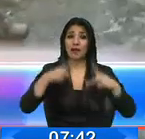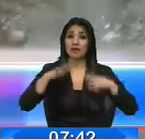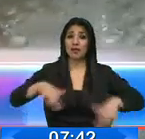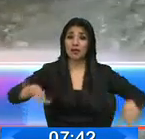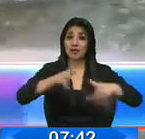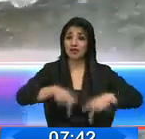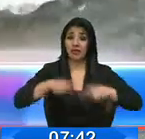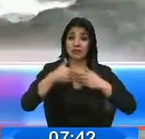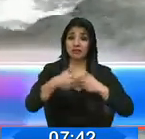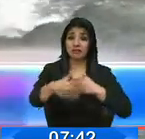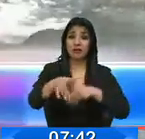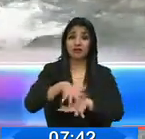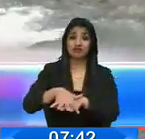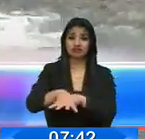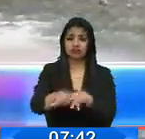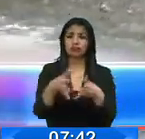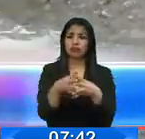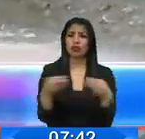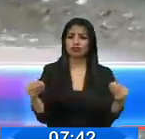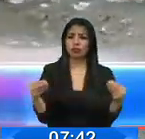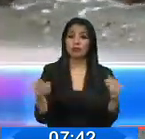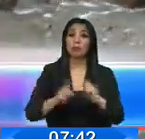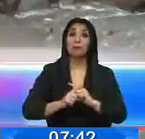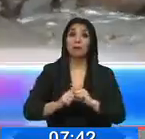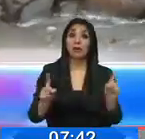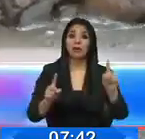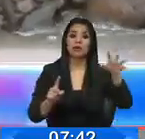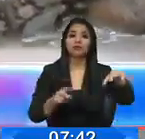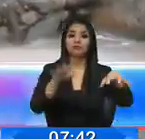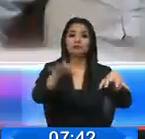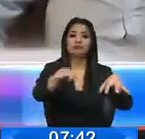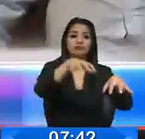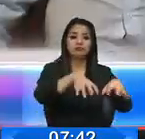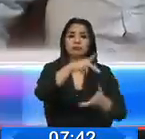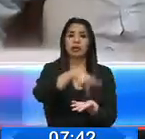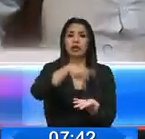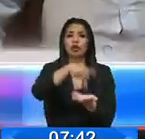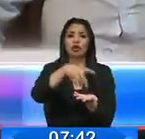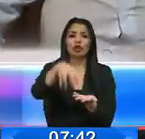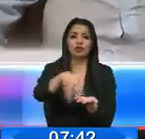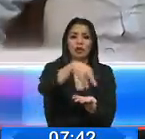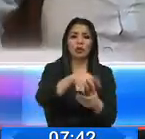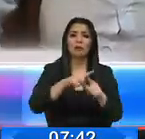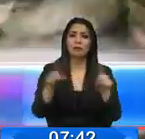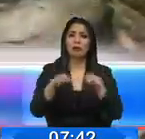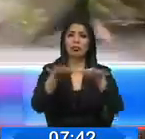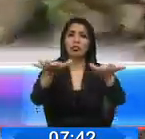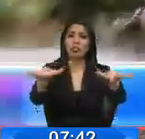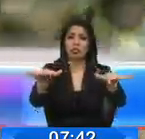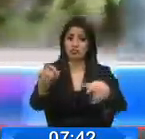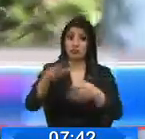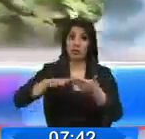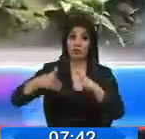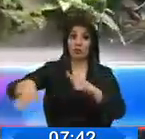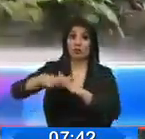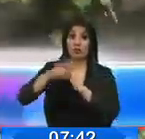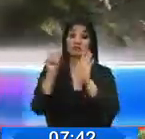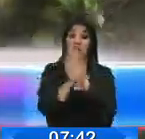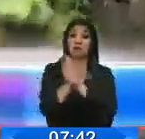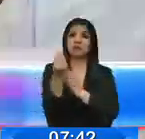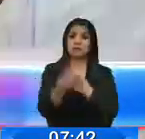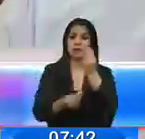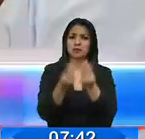el río Tandayapa podría solucionar el problema solo de las cabeceras parroquiales. Sin embargo, hace eco de lo denunciado por la comunidad del Valle de